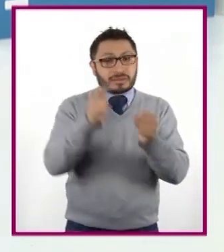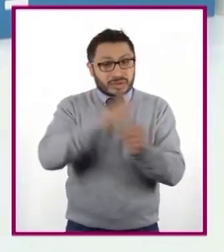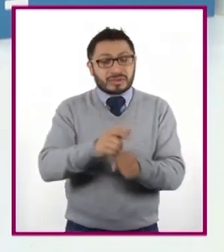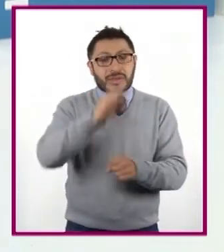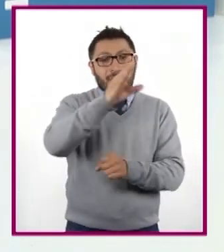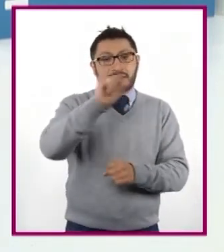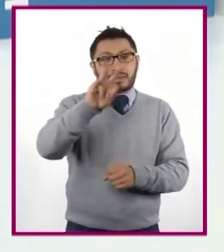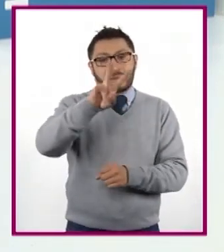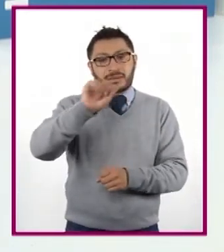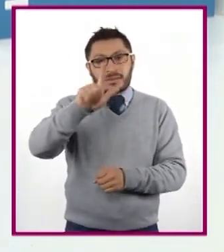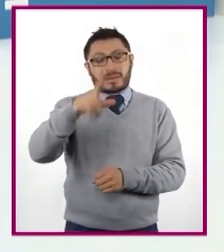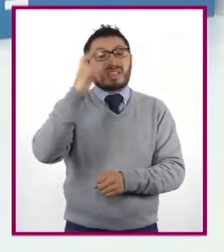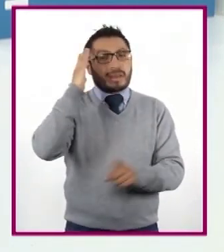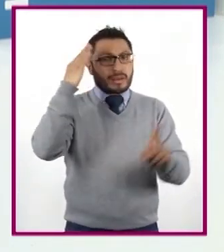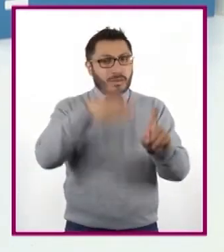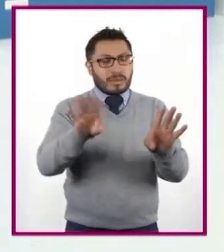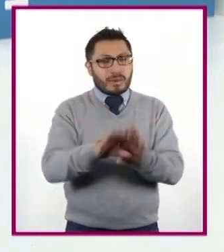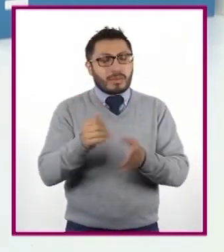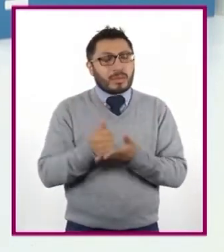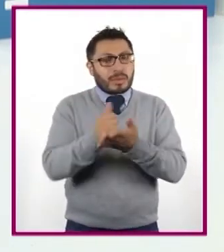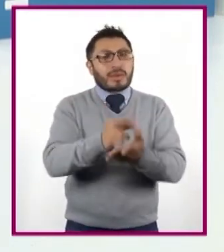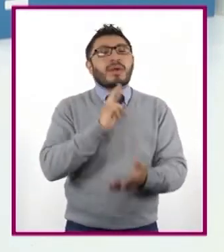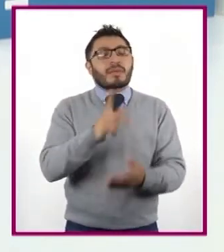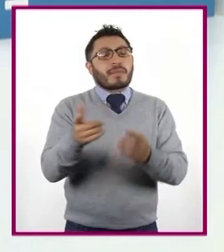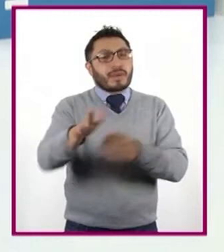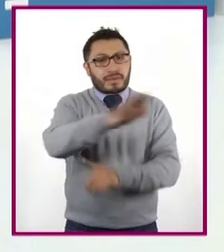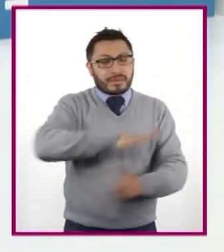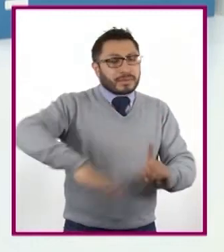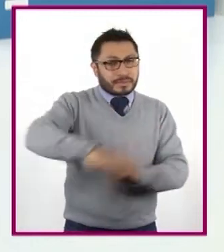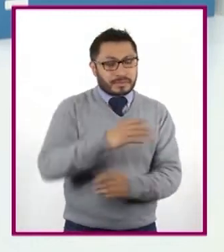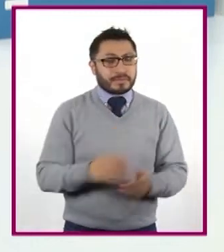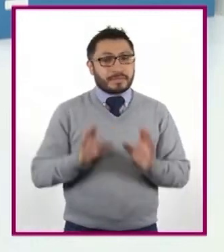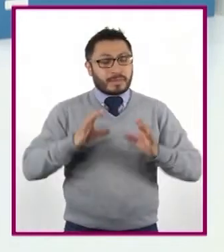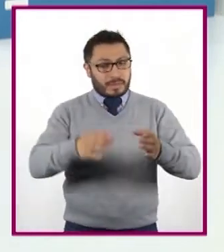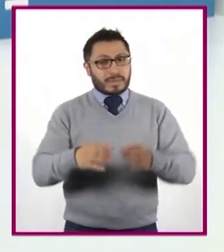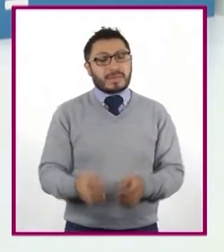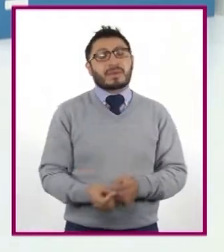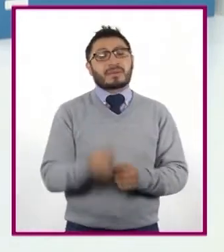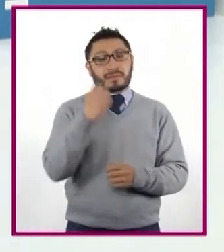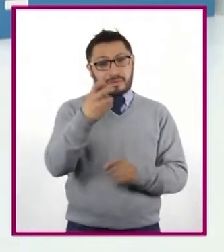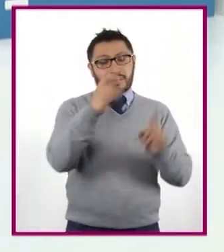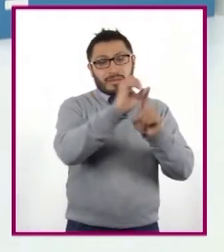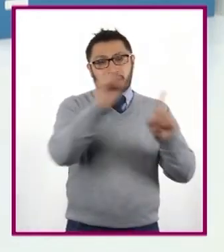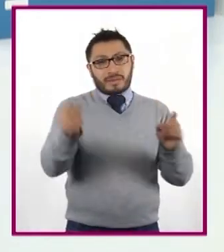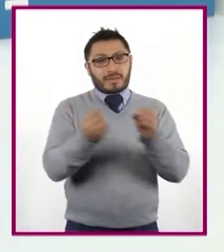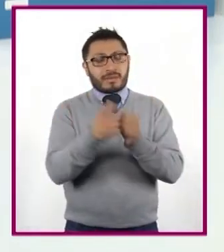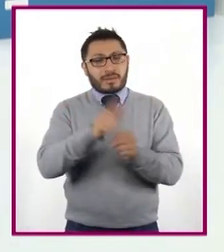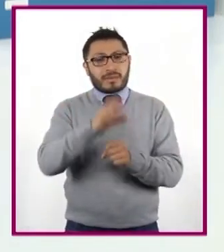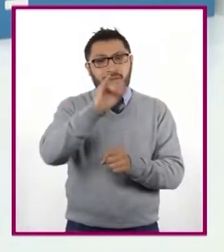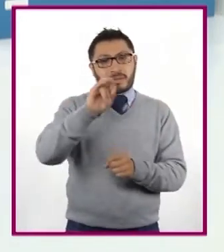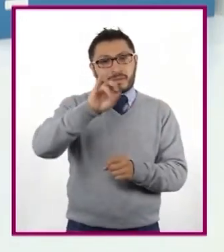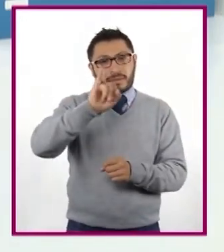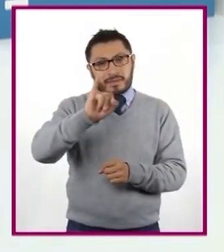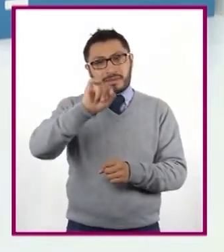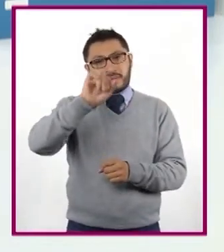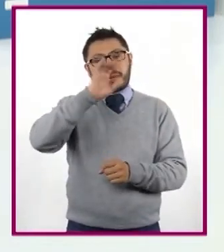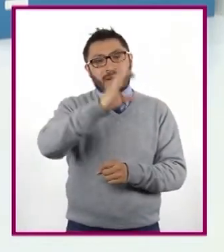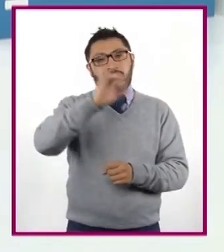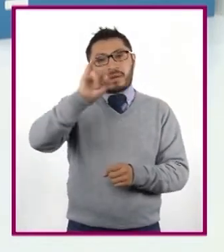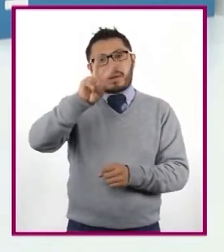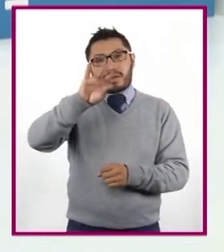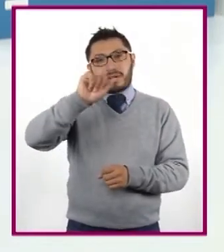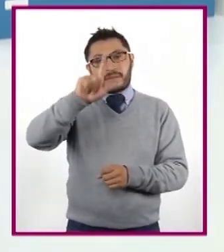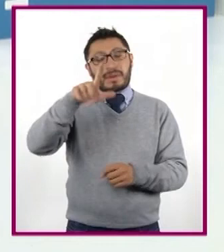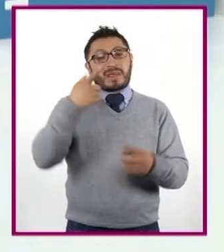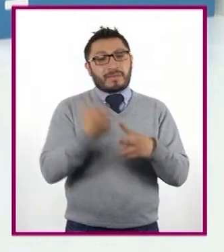éstas contribuyan al mejoramiento social. Las organizaciones de la sociedad civil surgen de manera voluntaria para dar